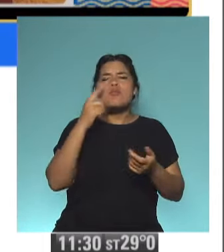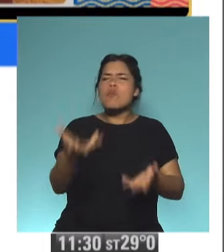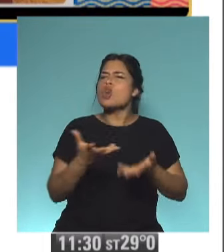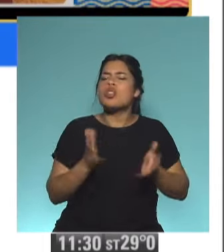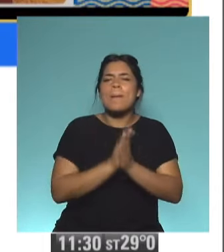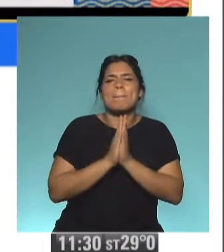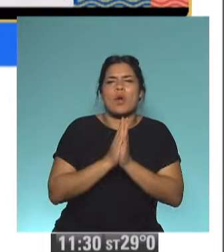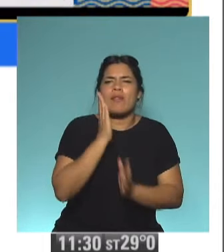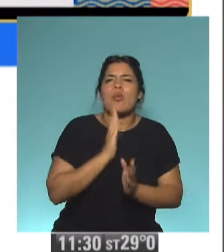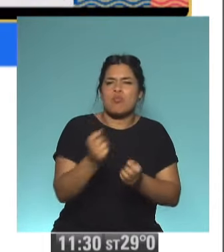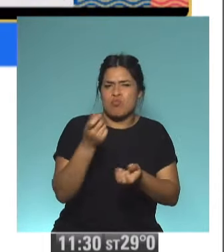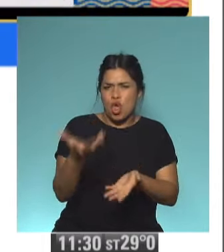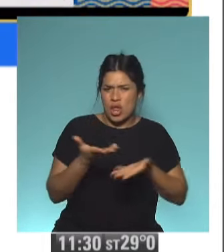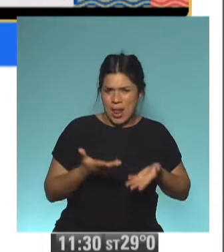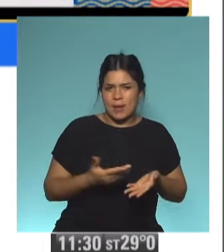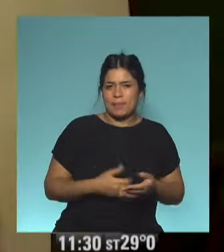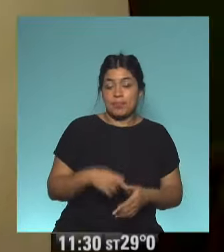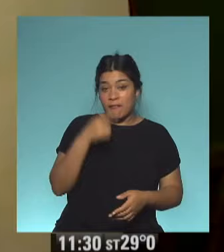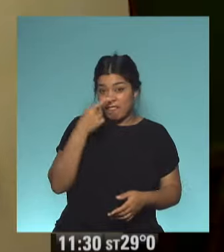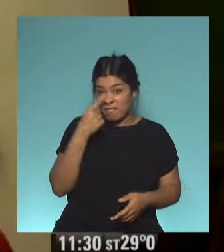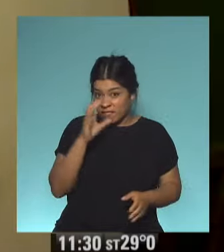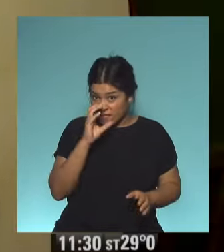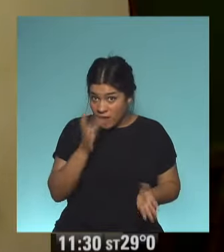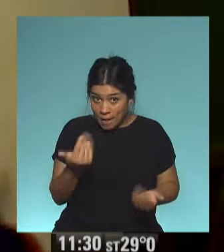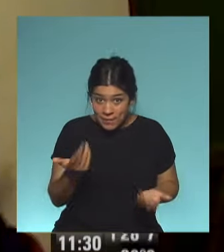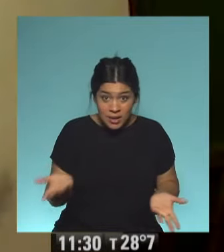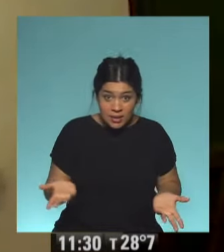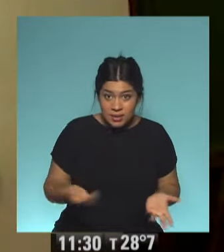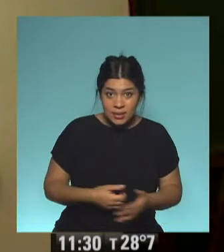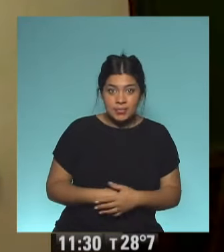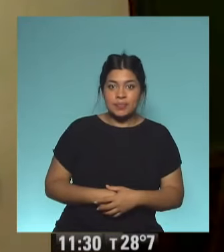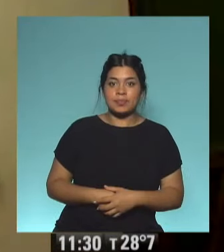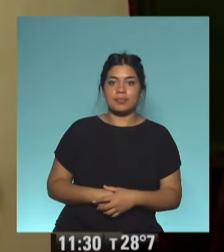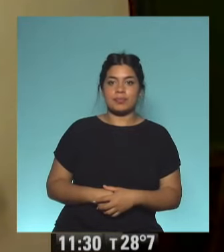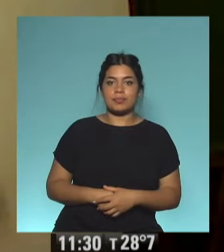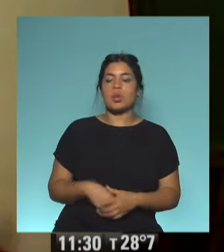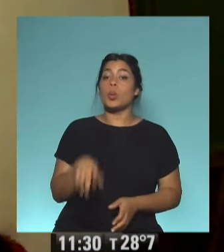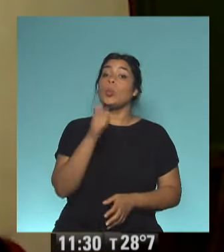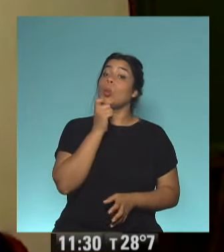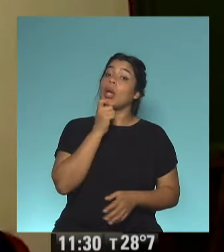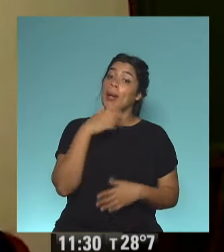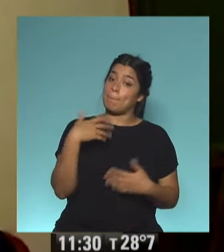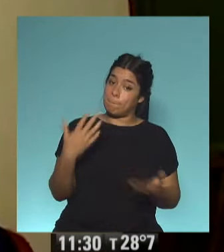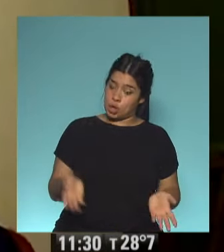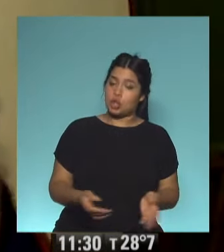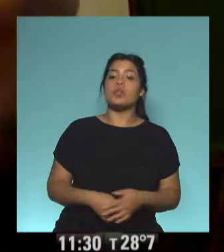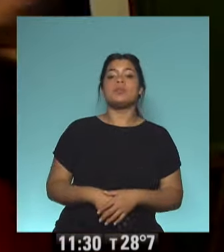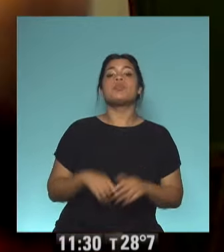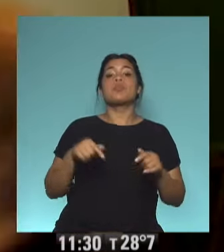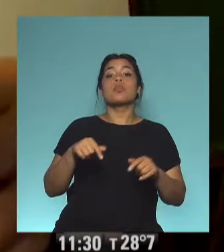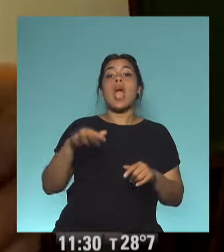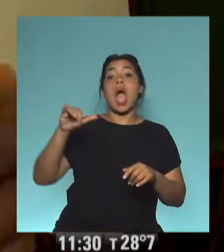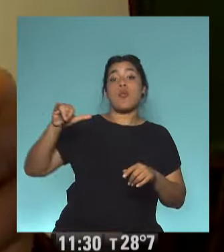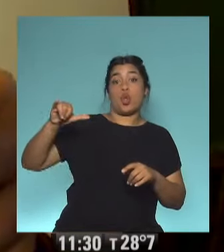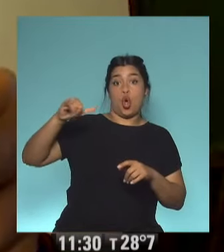Sí, por favor, eso te quería pedir, si nos podías mostrar uno, por favor, porque tenemos una curiosidad. A ver, ¿cómo es esto? Por ejemplo, acá tenemos un